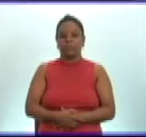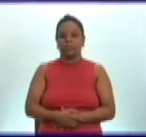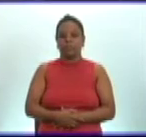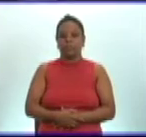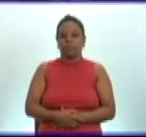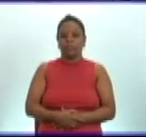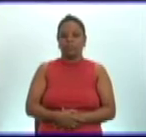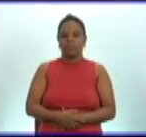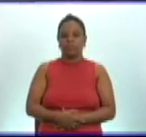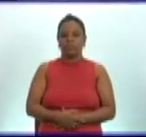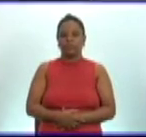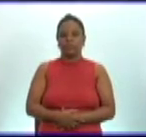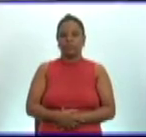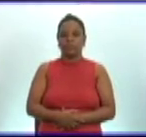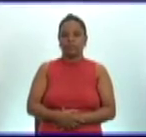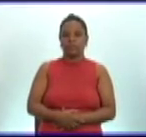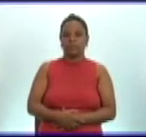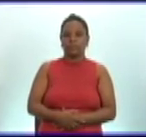Vamos.